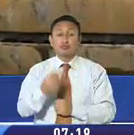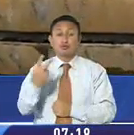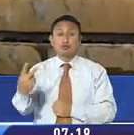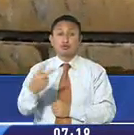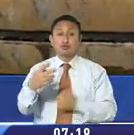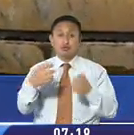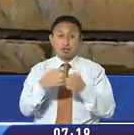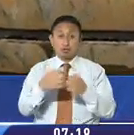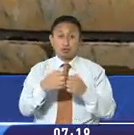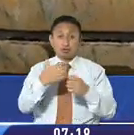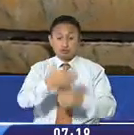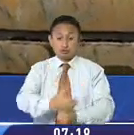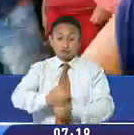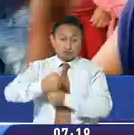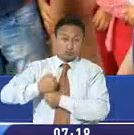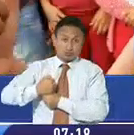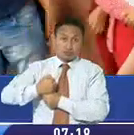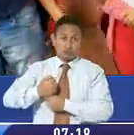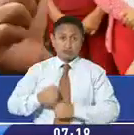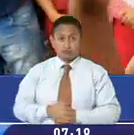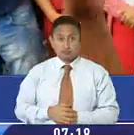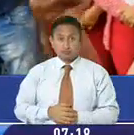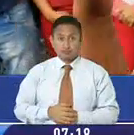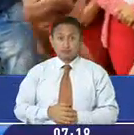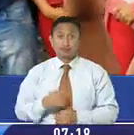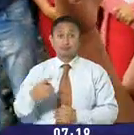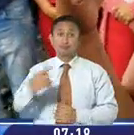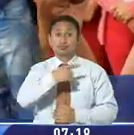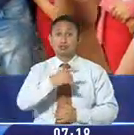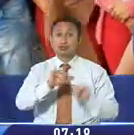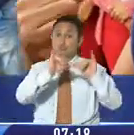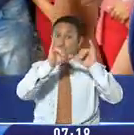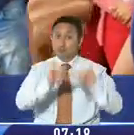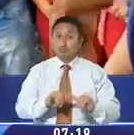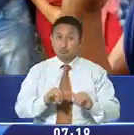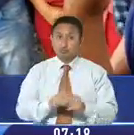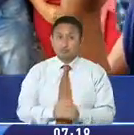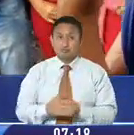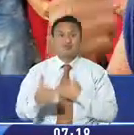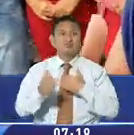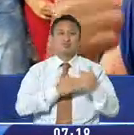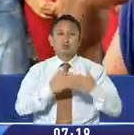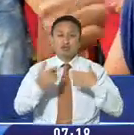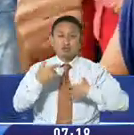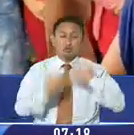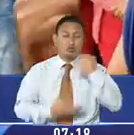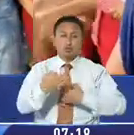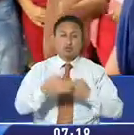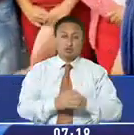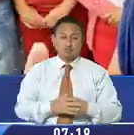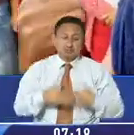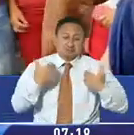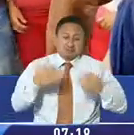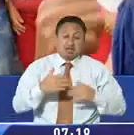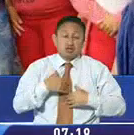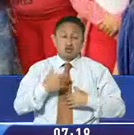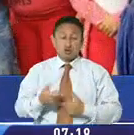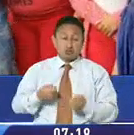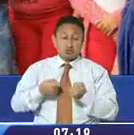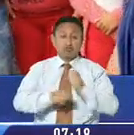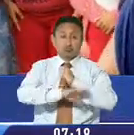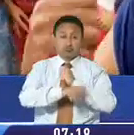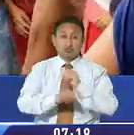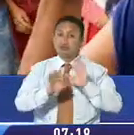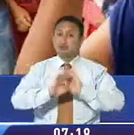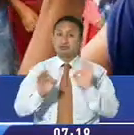que trabajaban en el lugar. Estas maquinarias no se mueven. No me interesa si me sigue en juicio, no he matado, no he robado, no